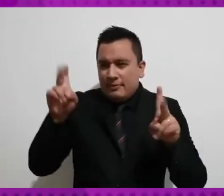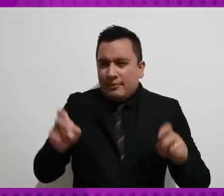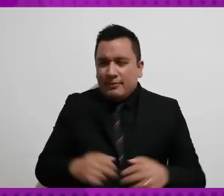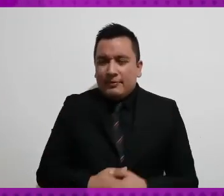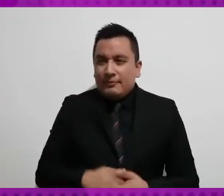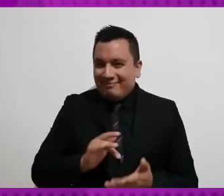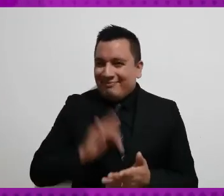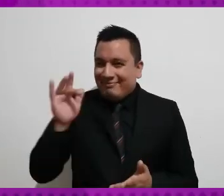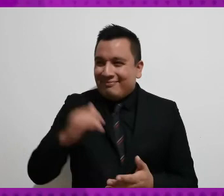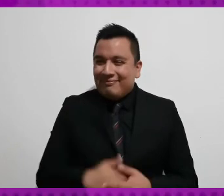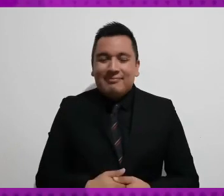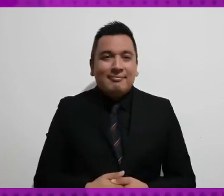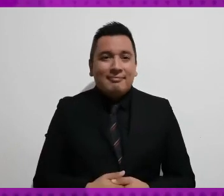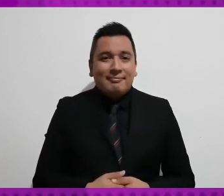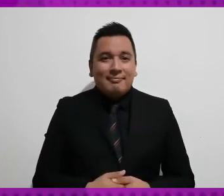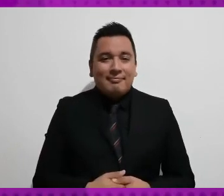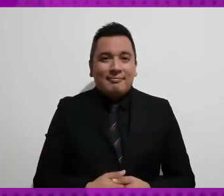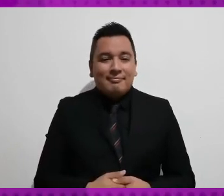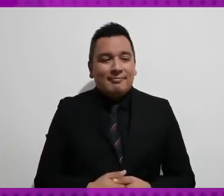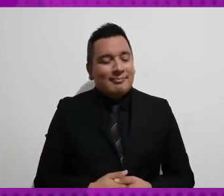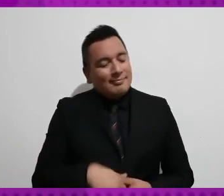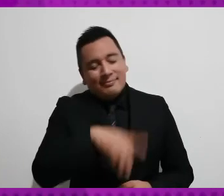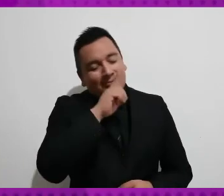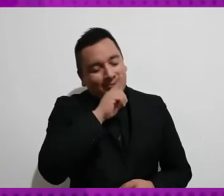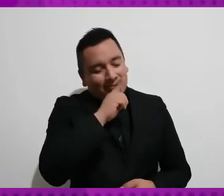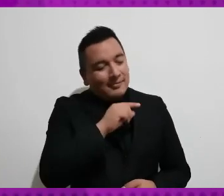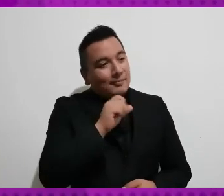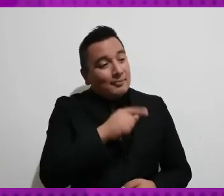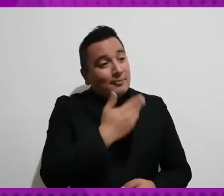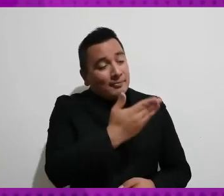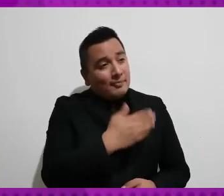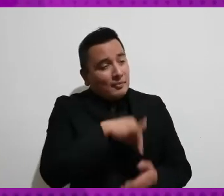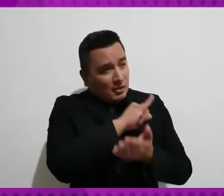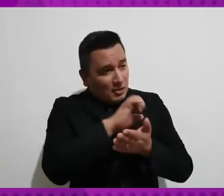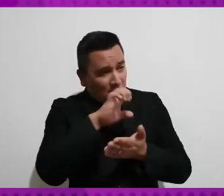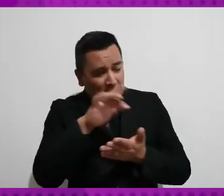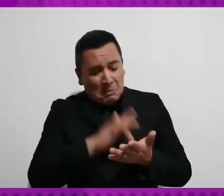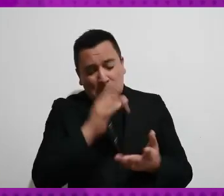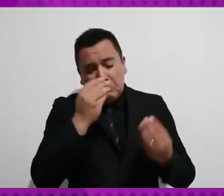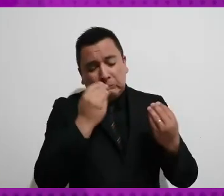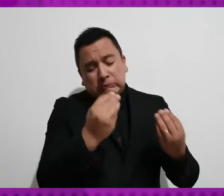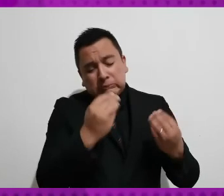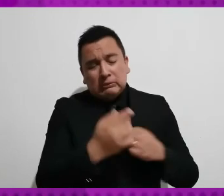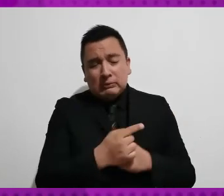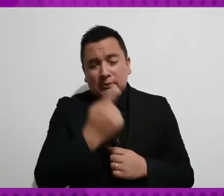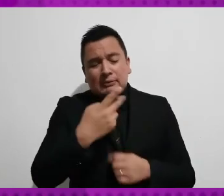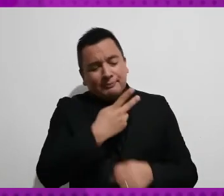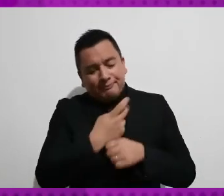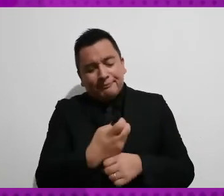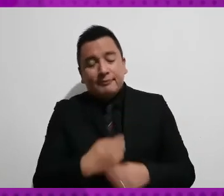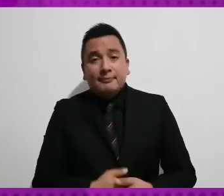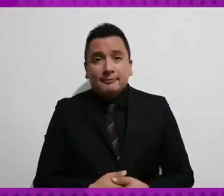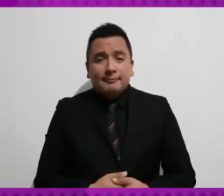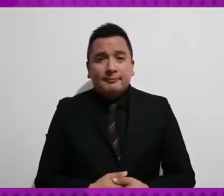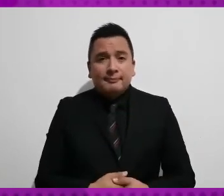próximamente. Muchas gracias. Al contrario, al Instituto Electoral de Coahuila, muchísimas gracias por la